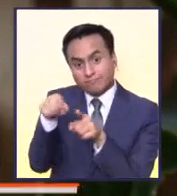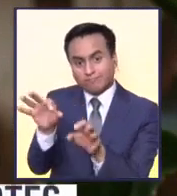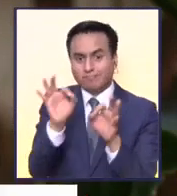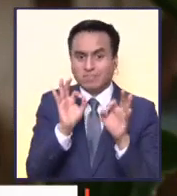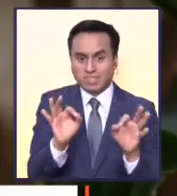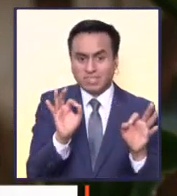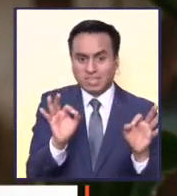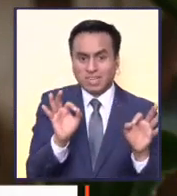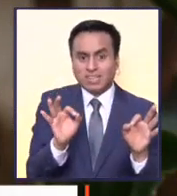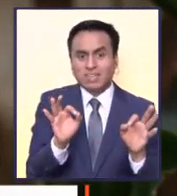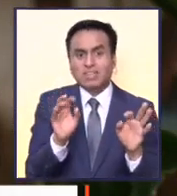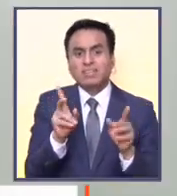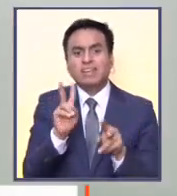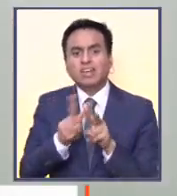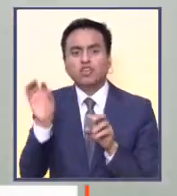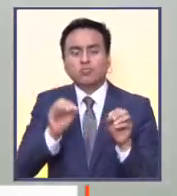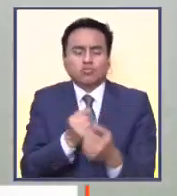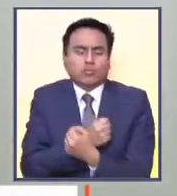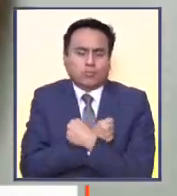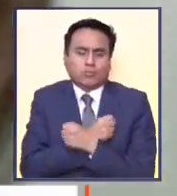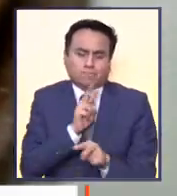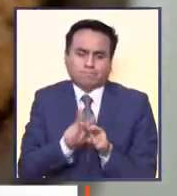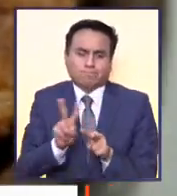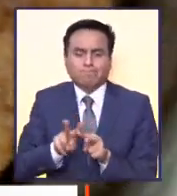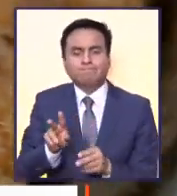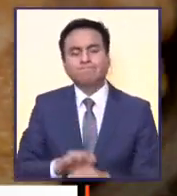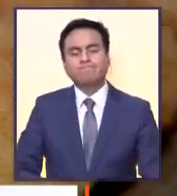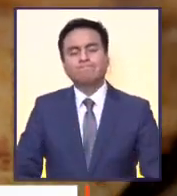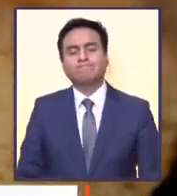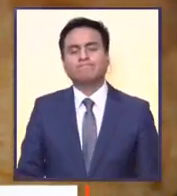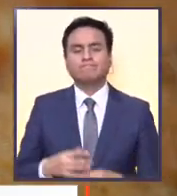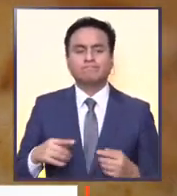y hechas con mucho amor.